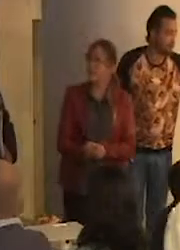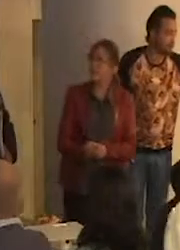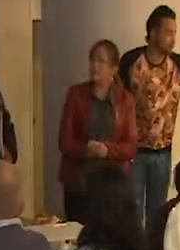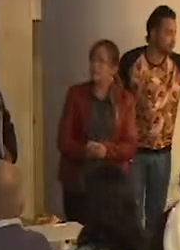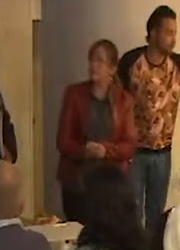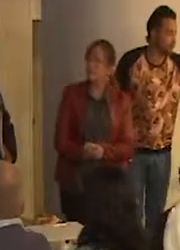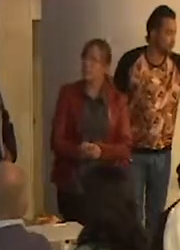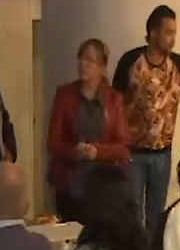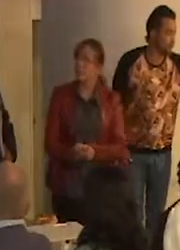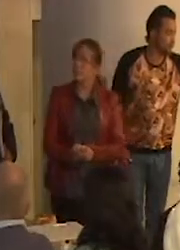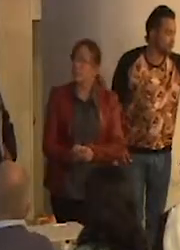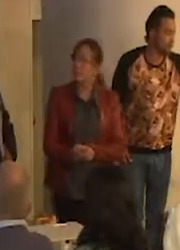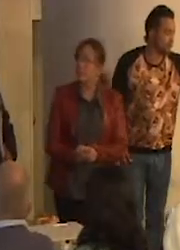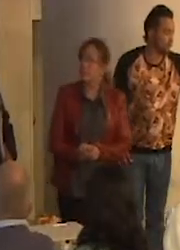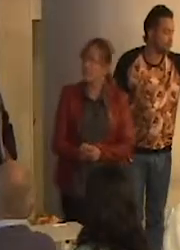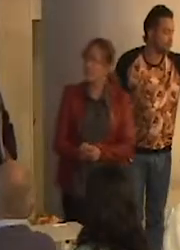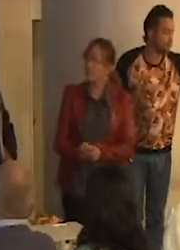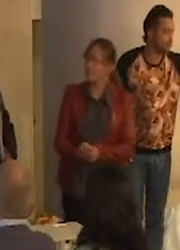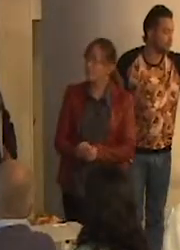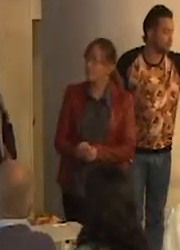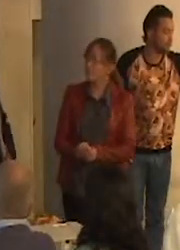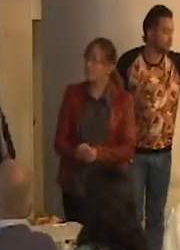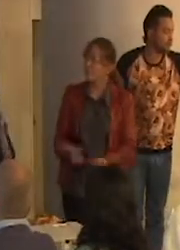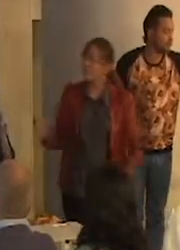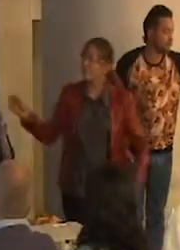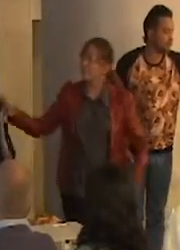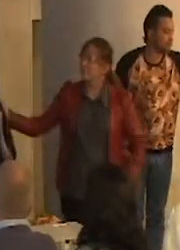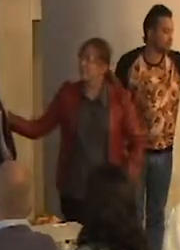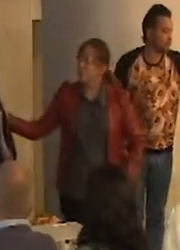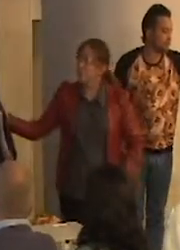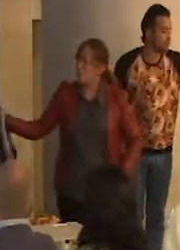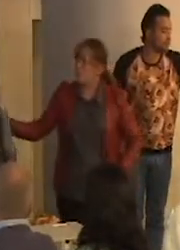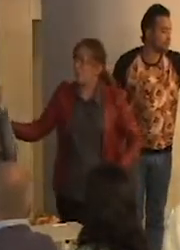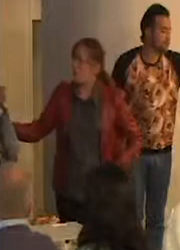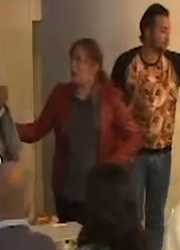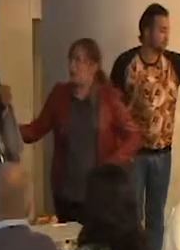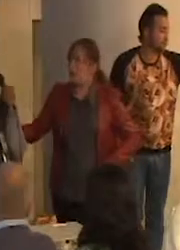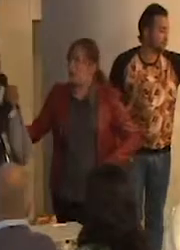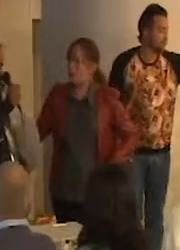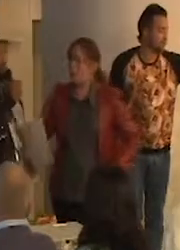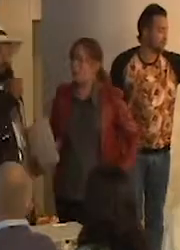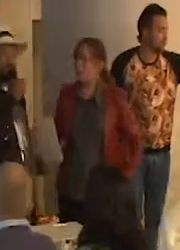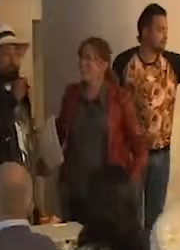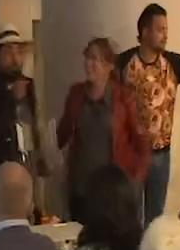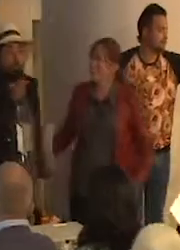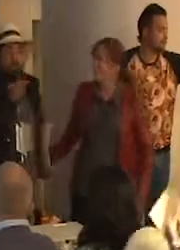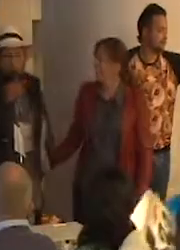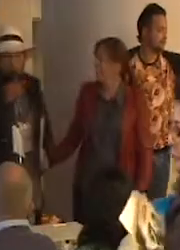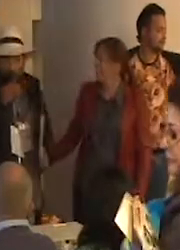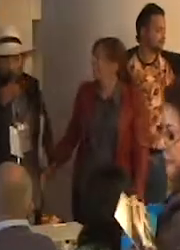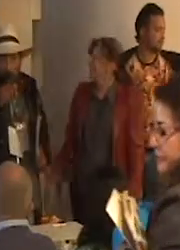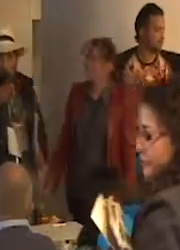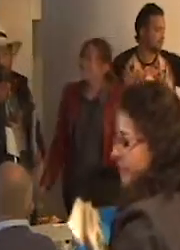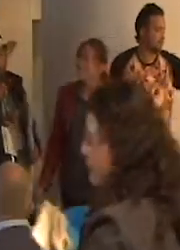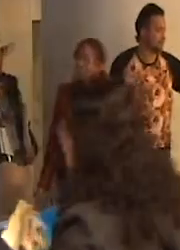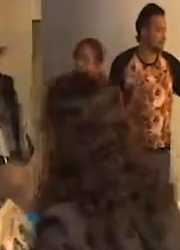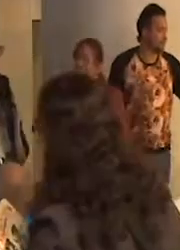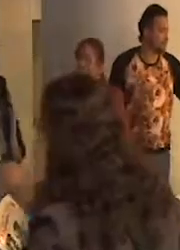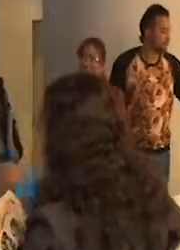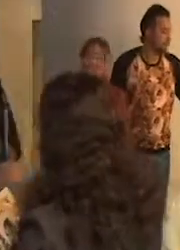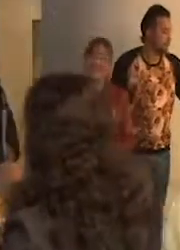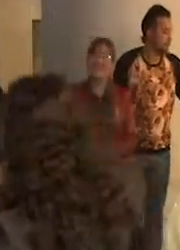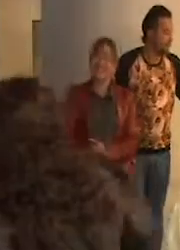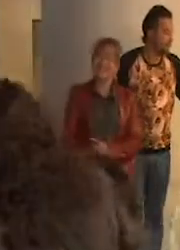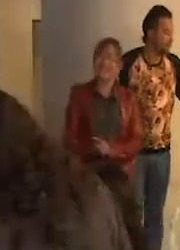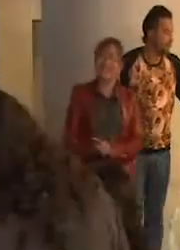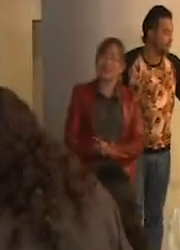ayuda de ninguna parte del Estado, de ninguna clase. Antes la policía a veces nos acorre. Entonces, y los